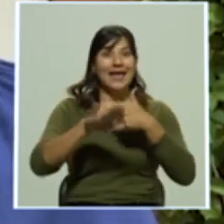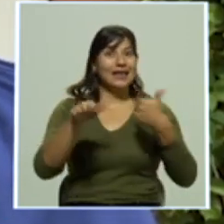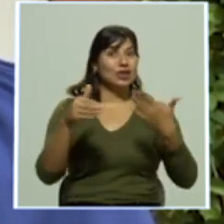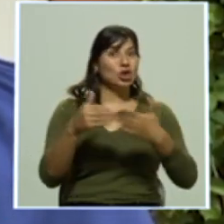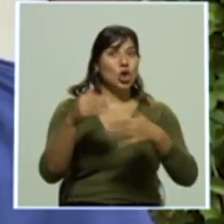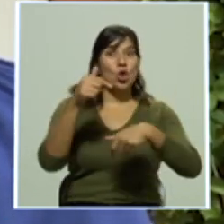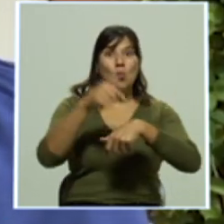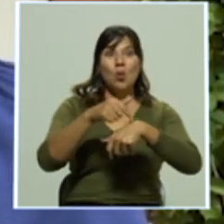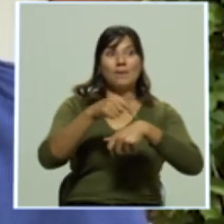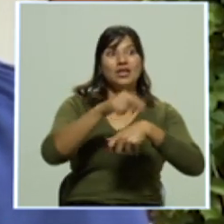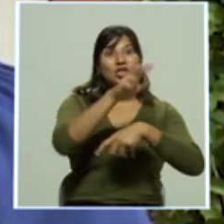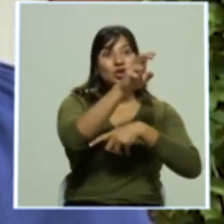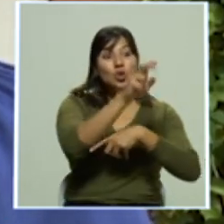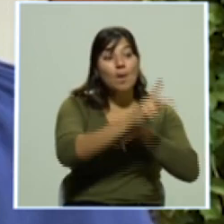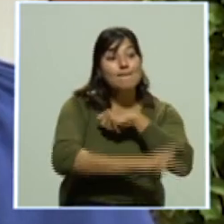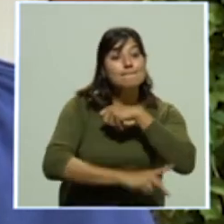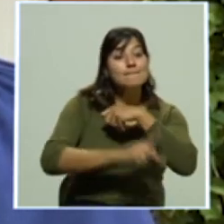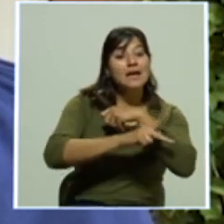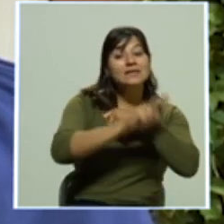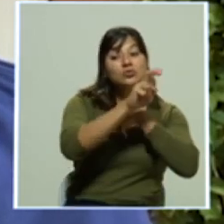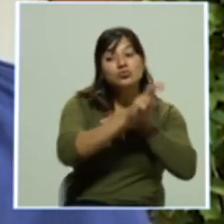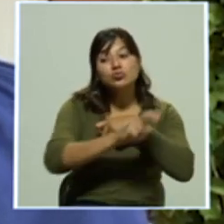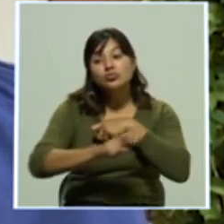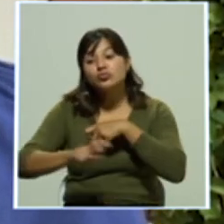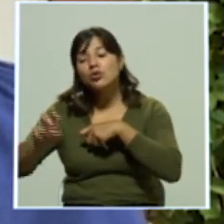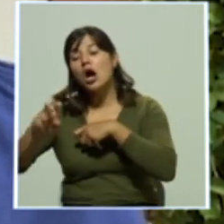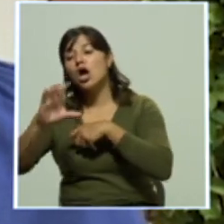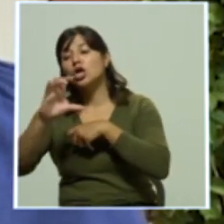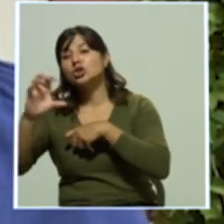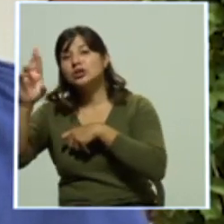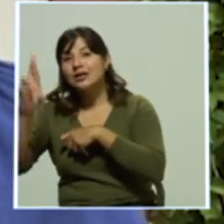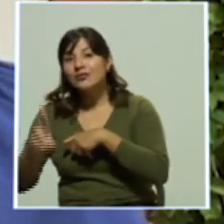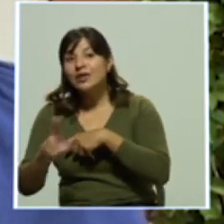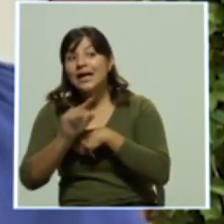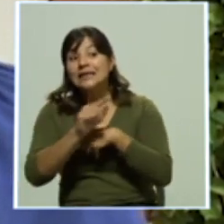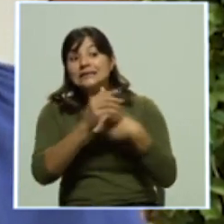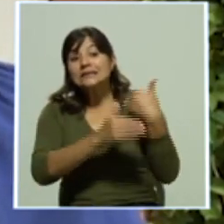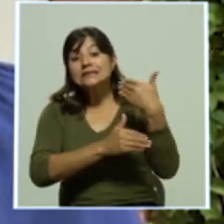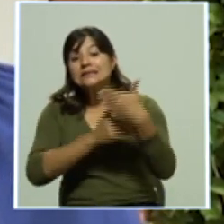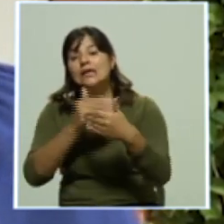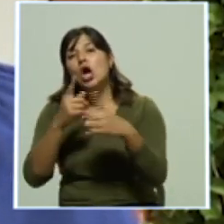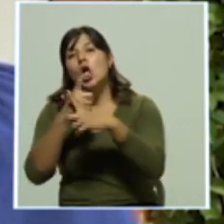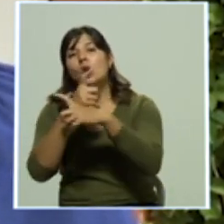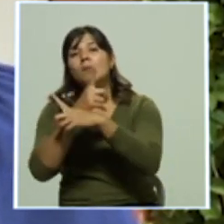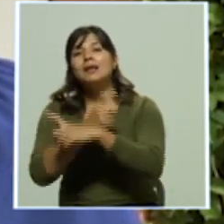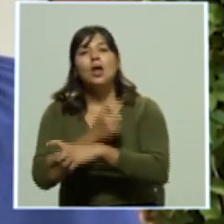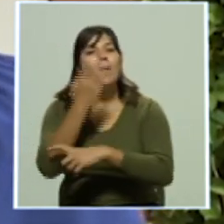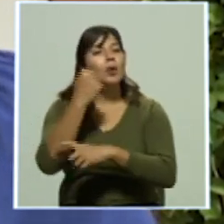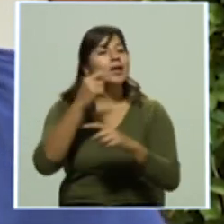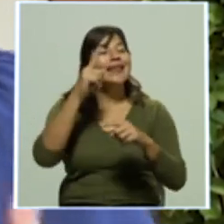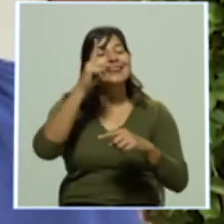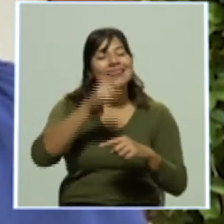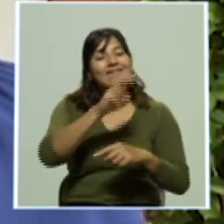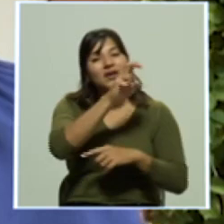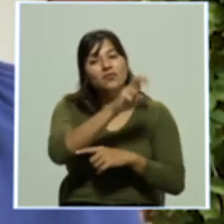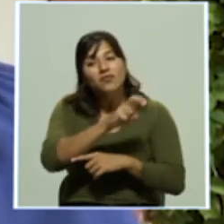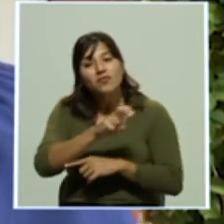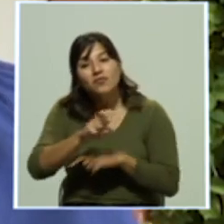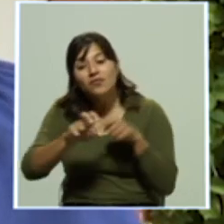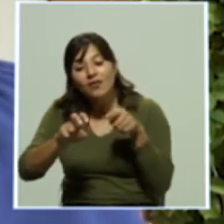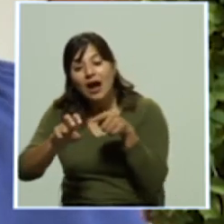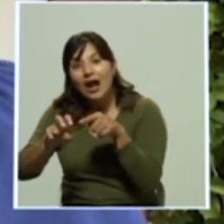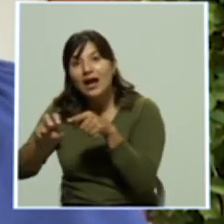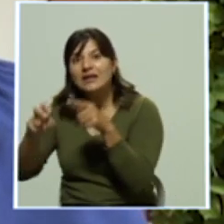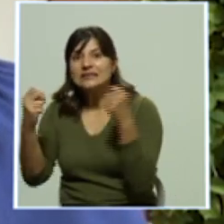muy complicado para un país como el nuestro, de bajos o medios recursos, porque no en todo lado hay un